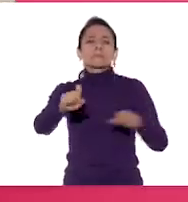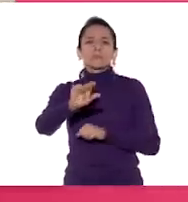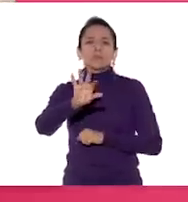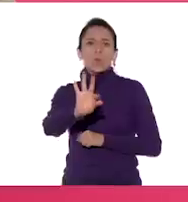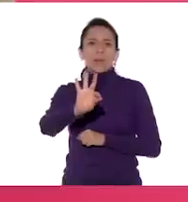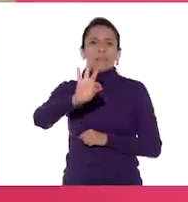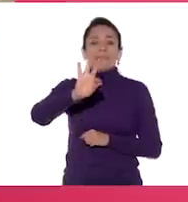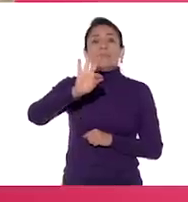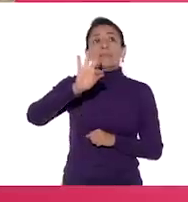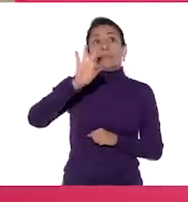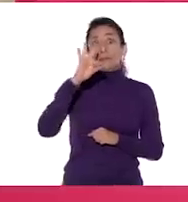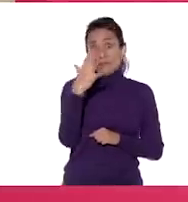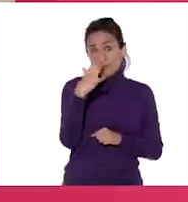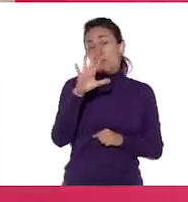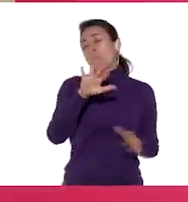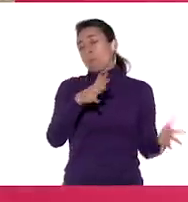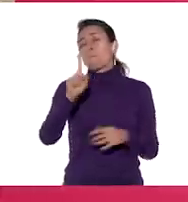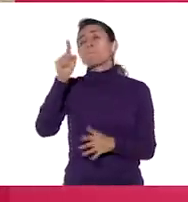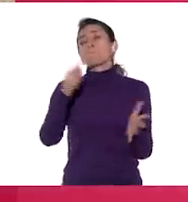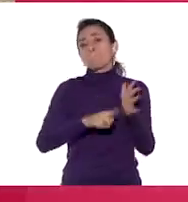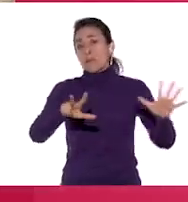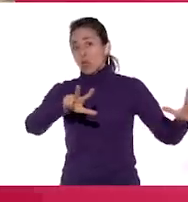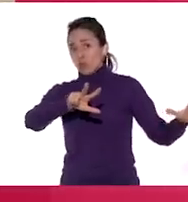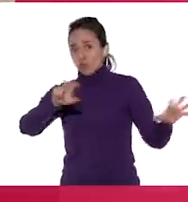1745 y 1800.